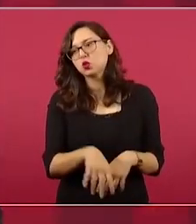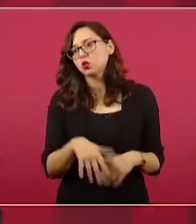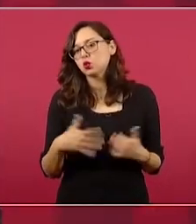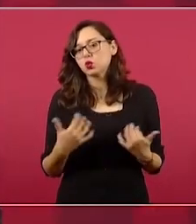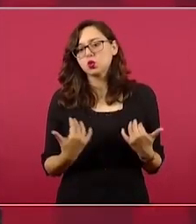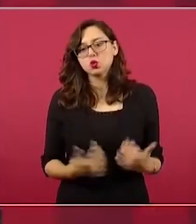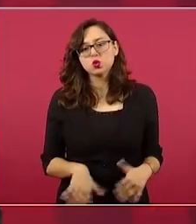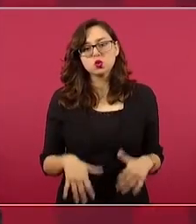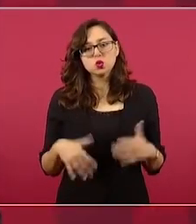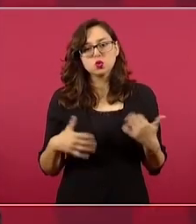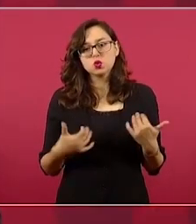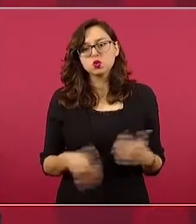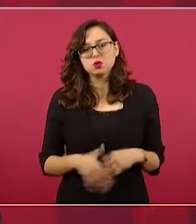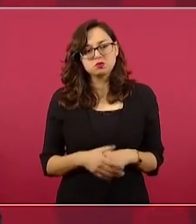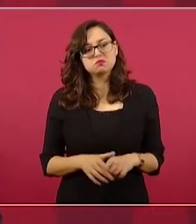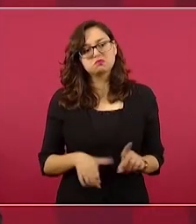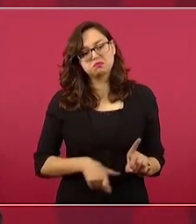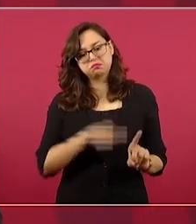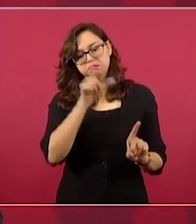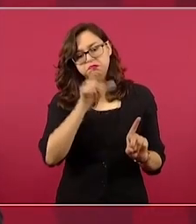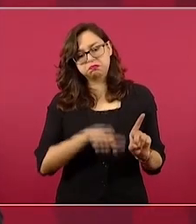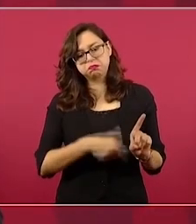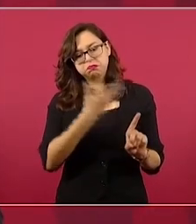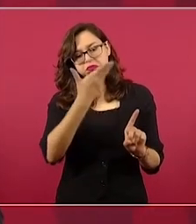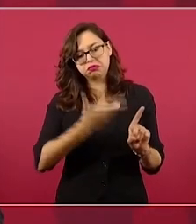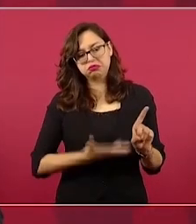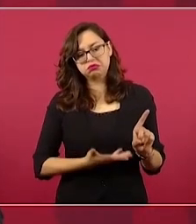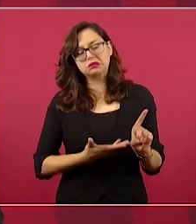persona con convicciones,